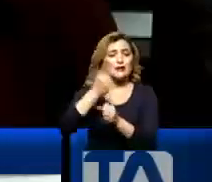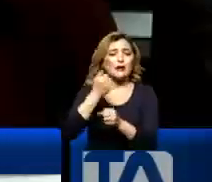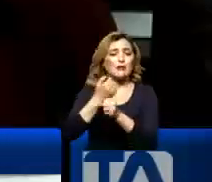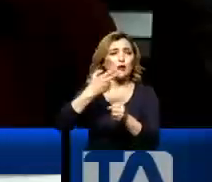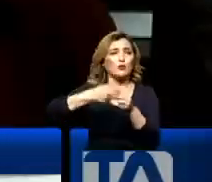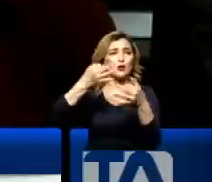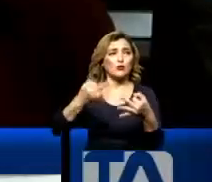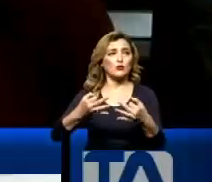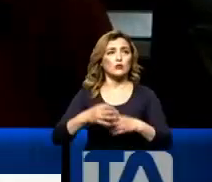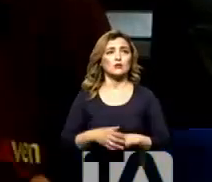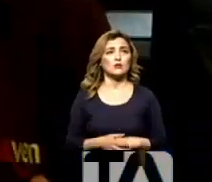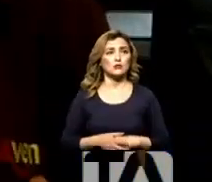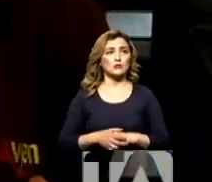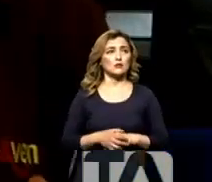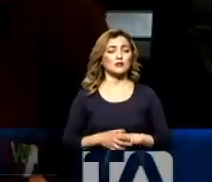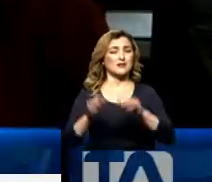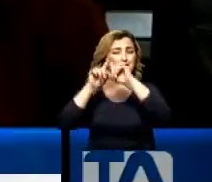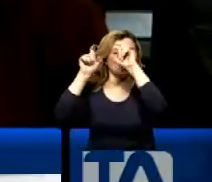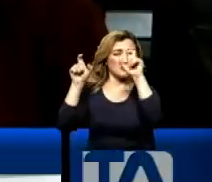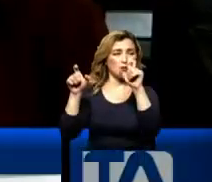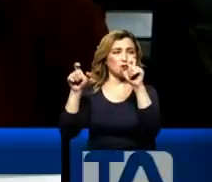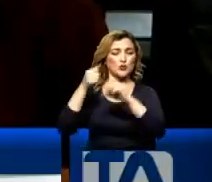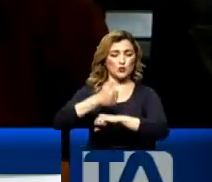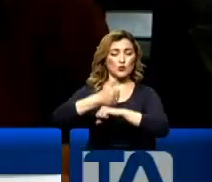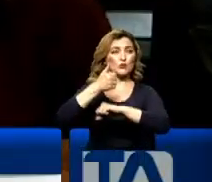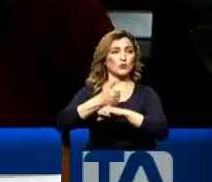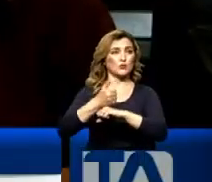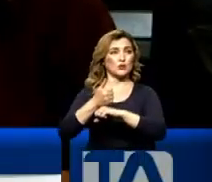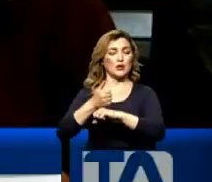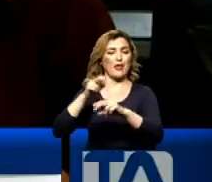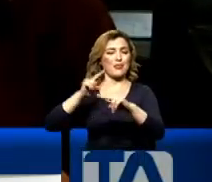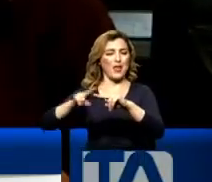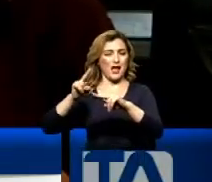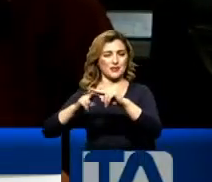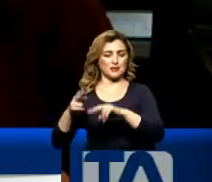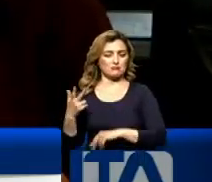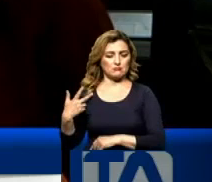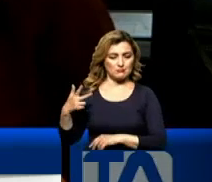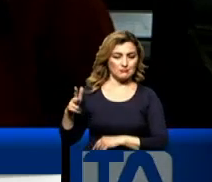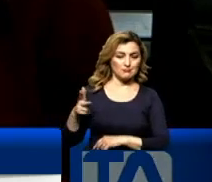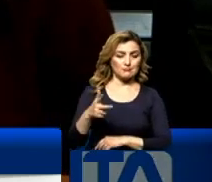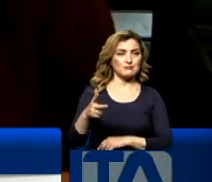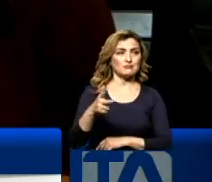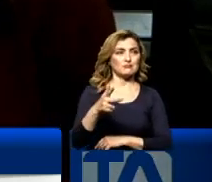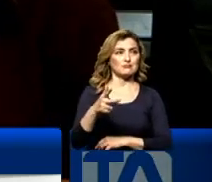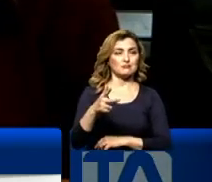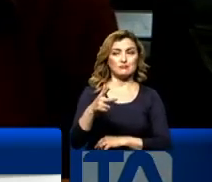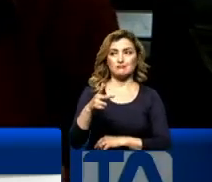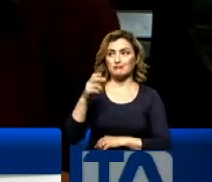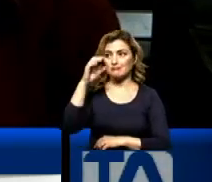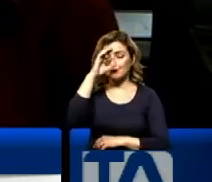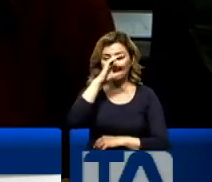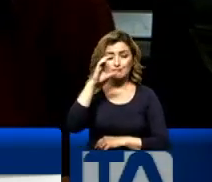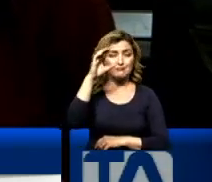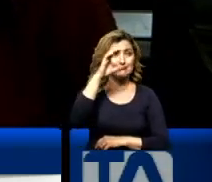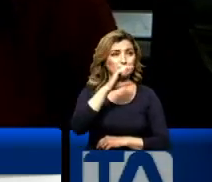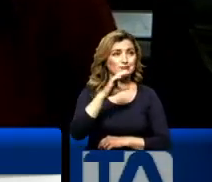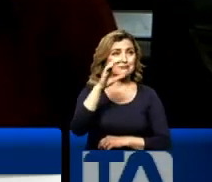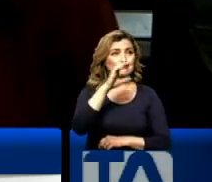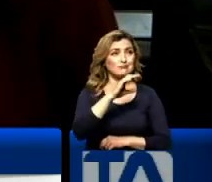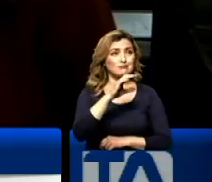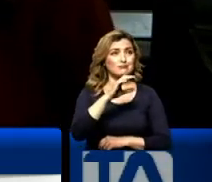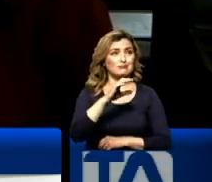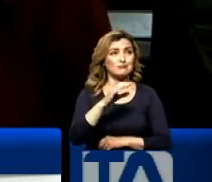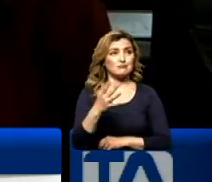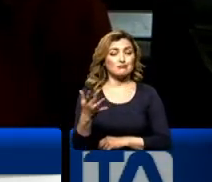labores. La empresa nos dio una autorización para venir en taxi, pero a la hora nunca supo llegar